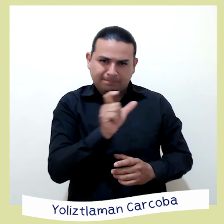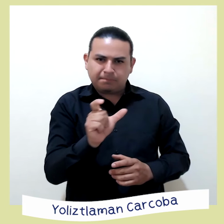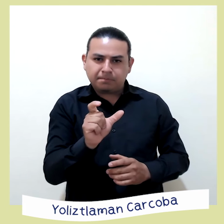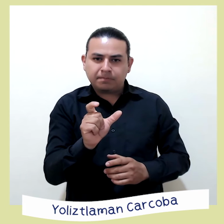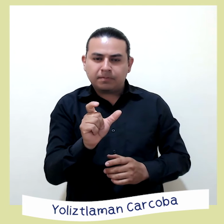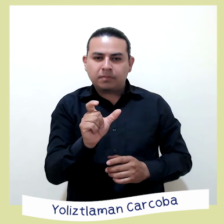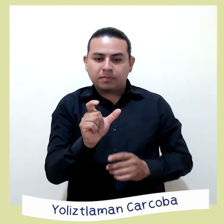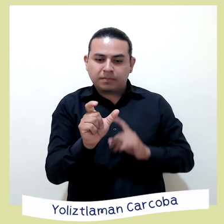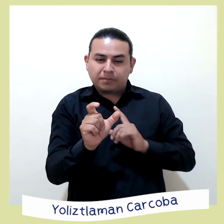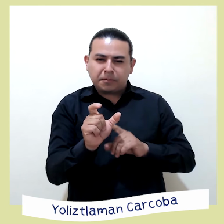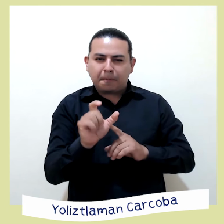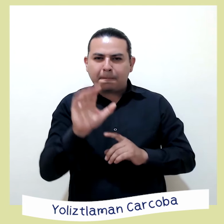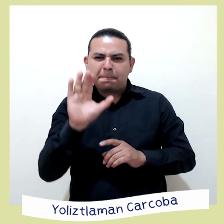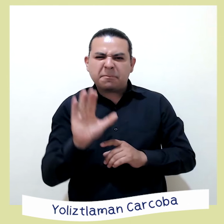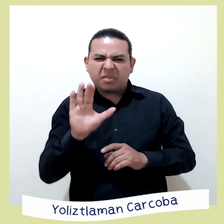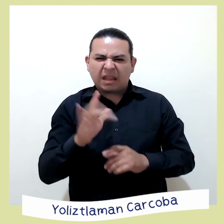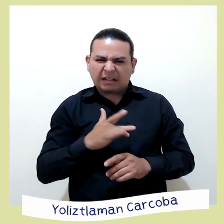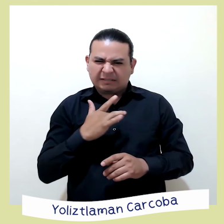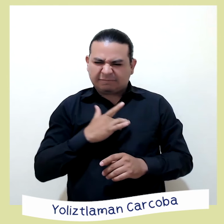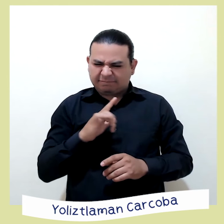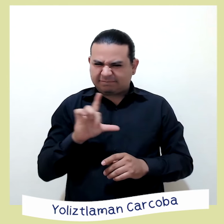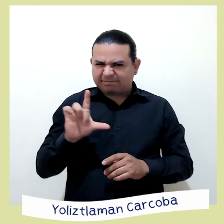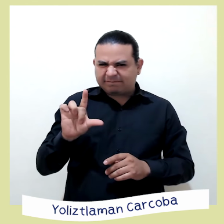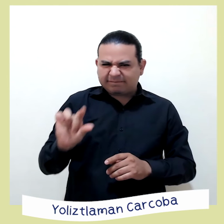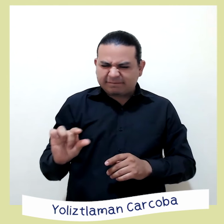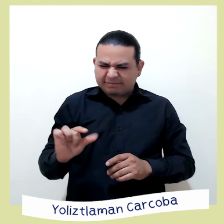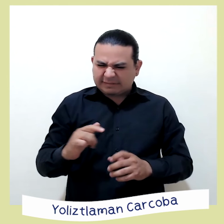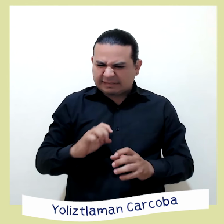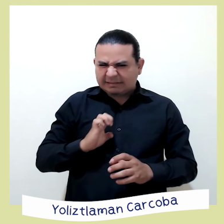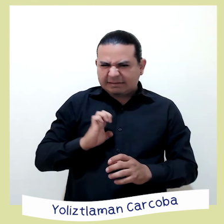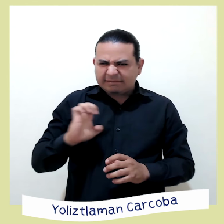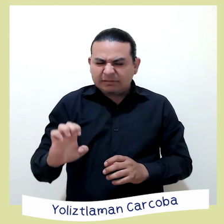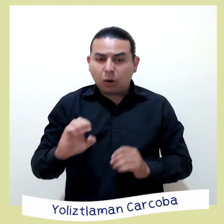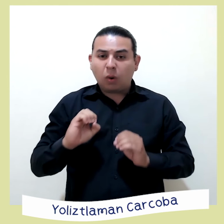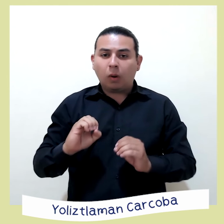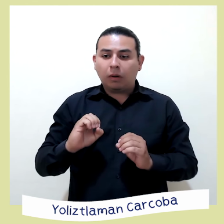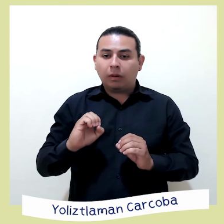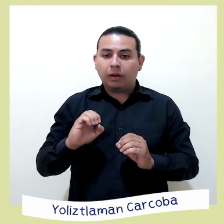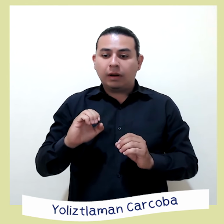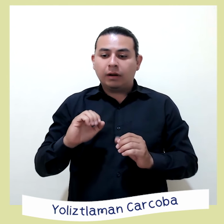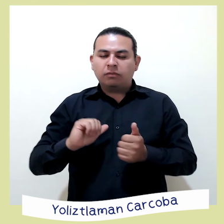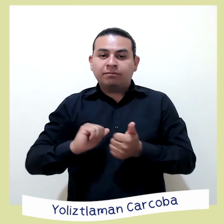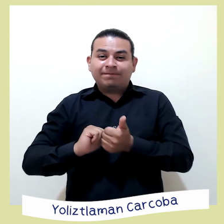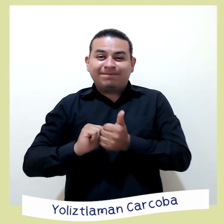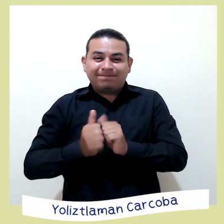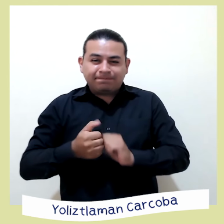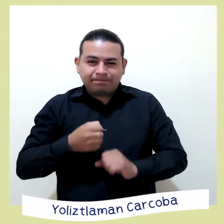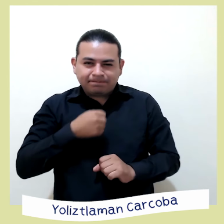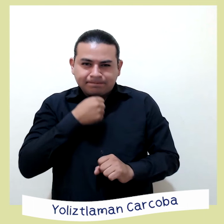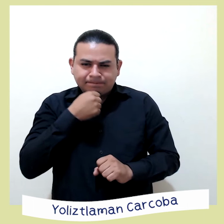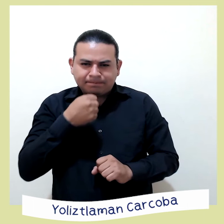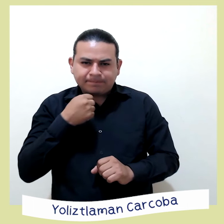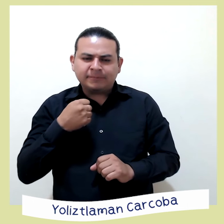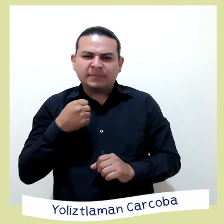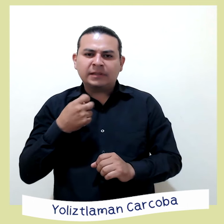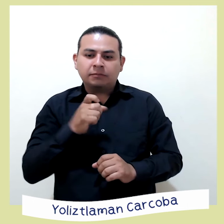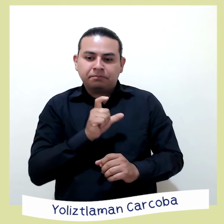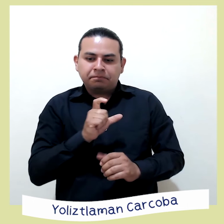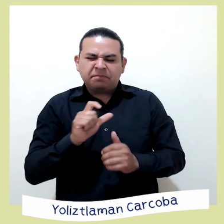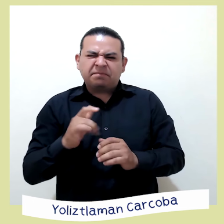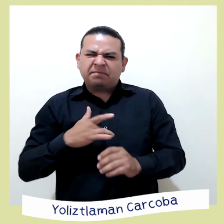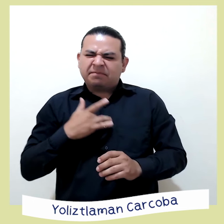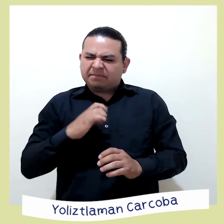años y se propuso como una condición clínica, como una situación de aversión